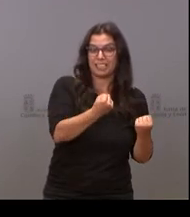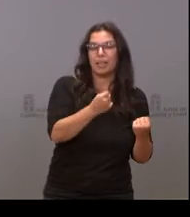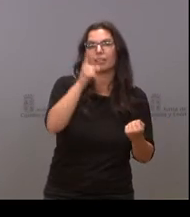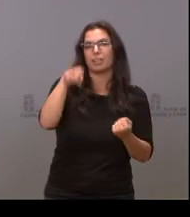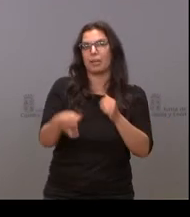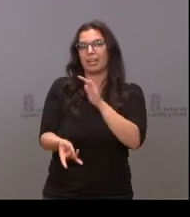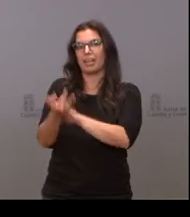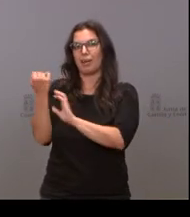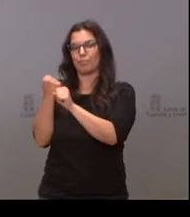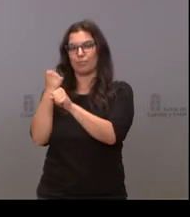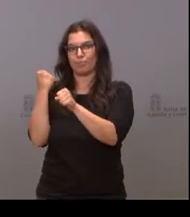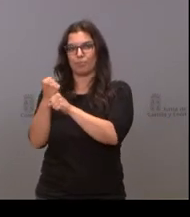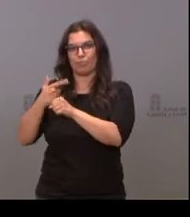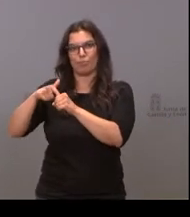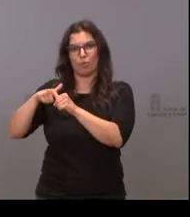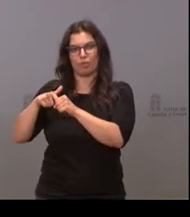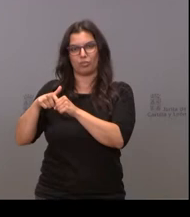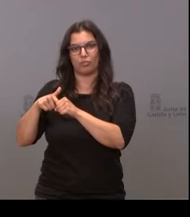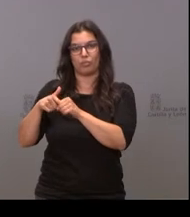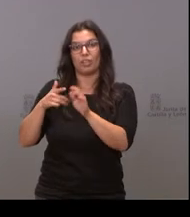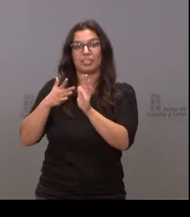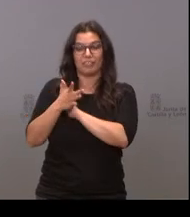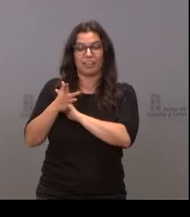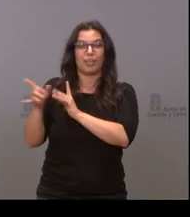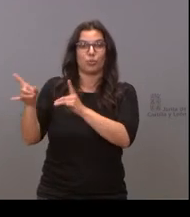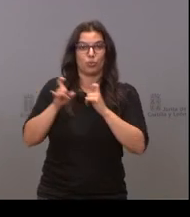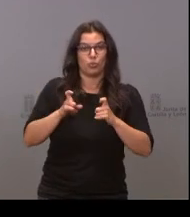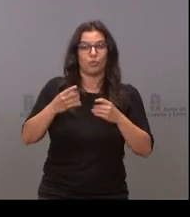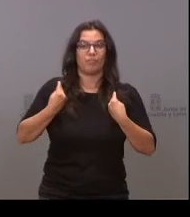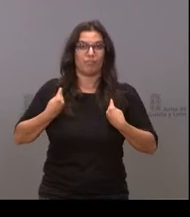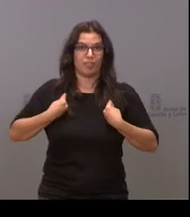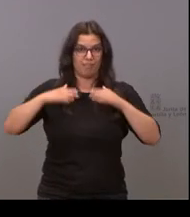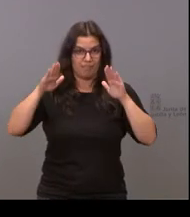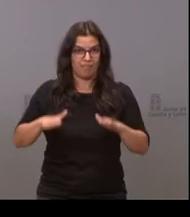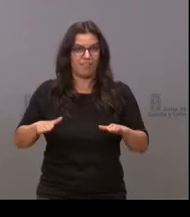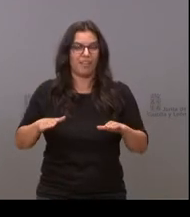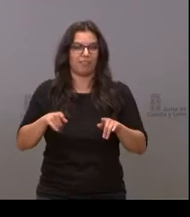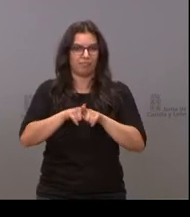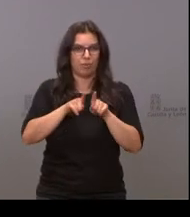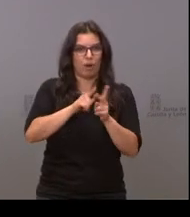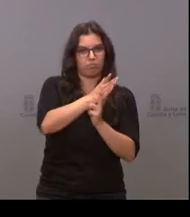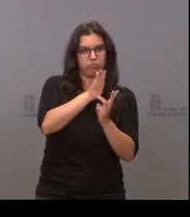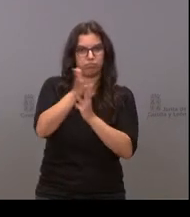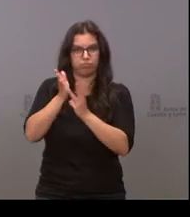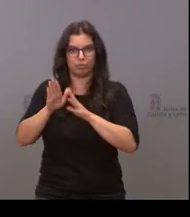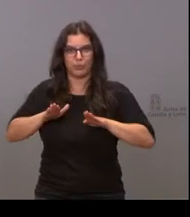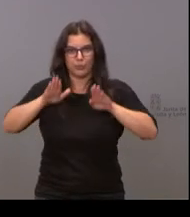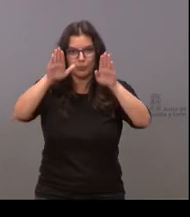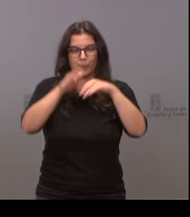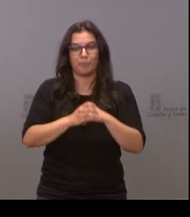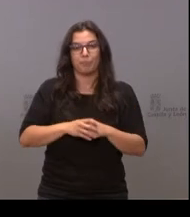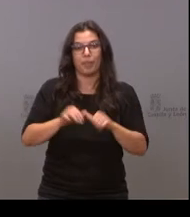de puestos de trabajo y por tanto la fijación de población en el territorio es un modelo innovador